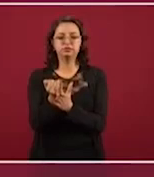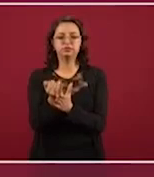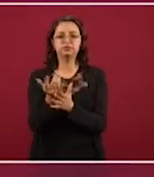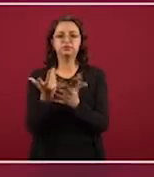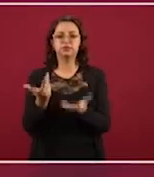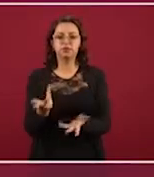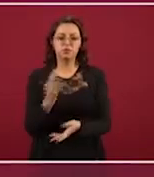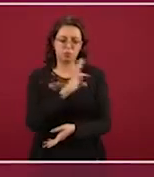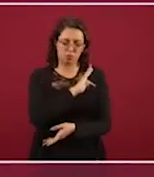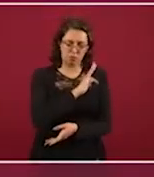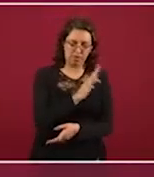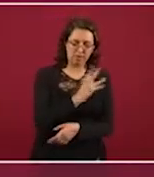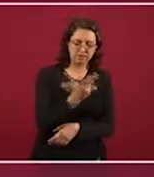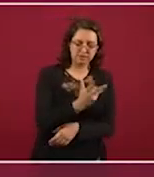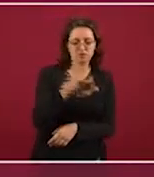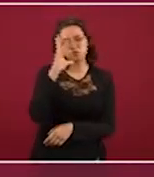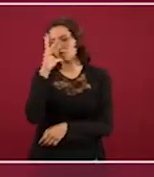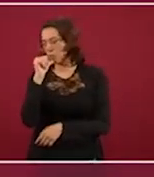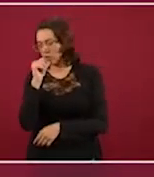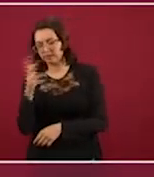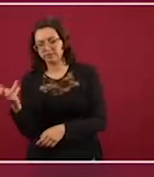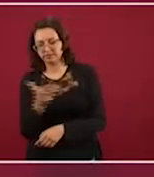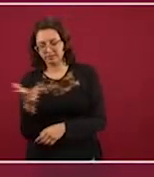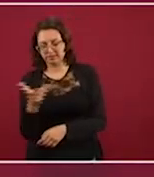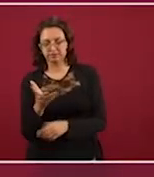qué se puede y qué no se puede.